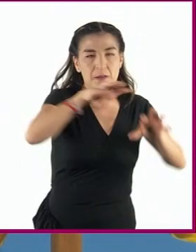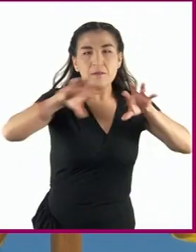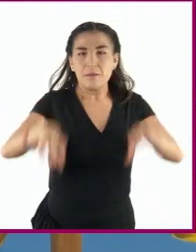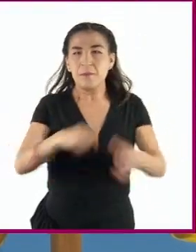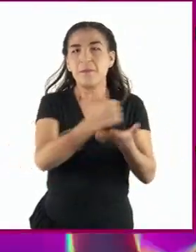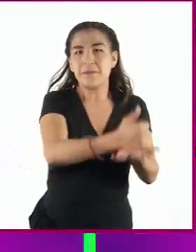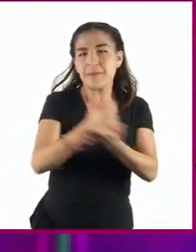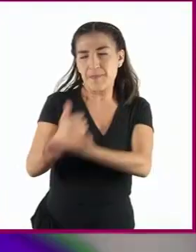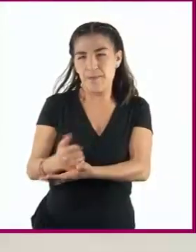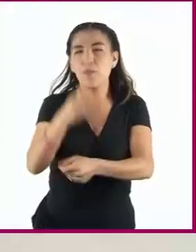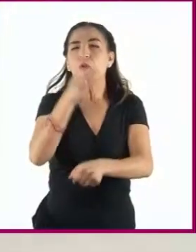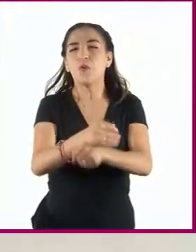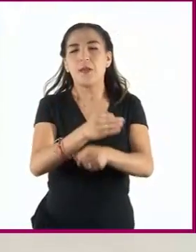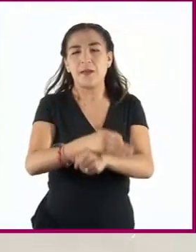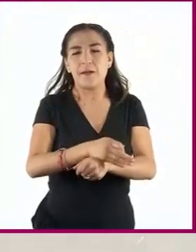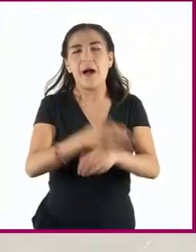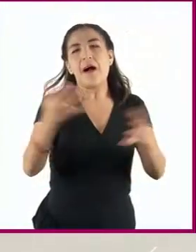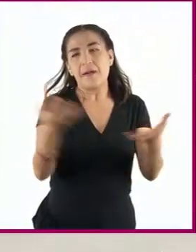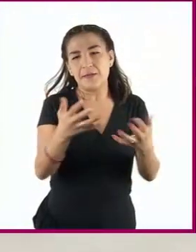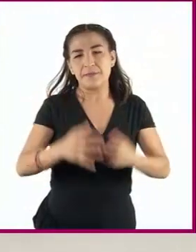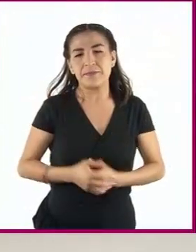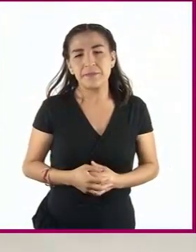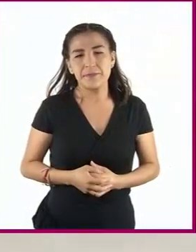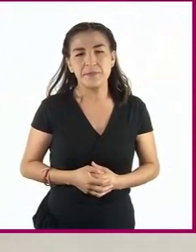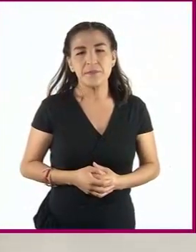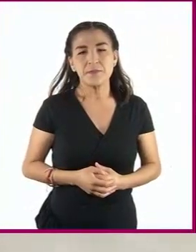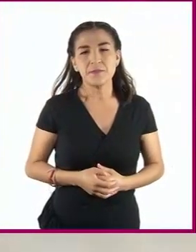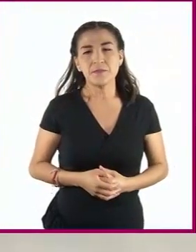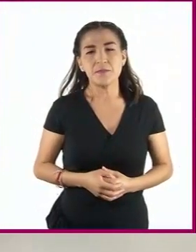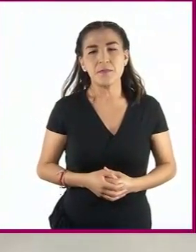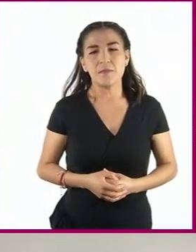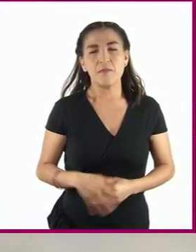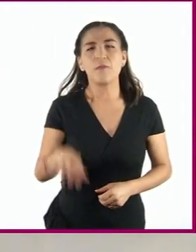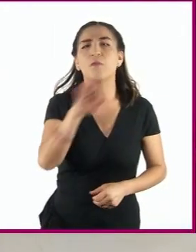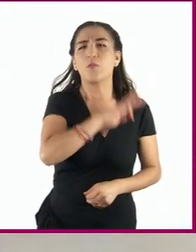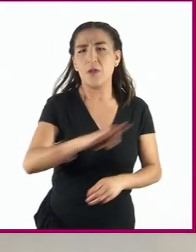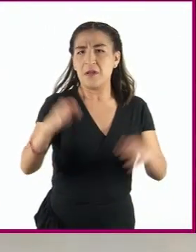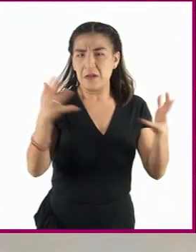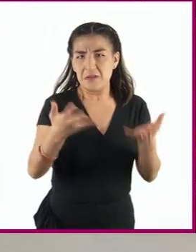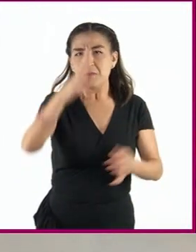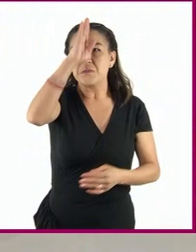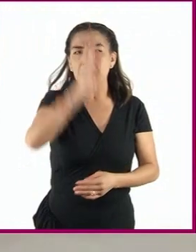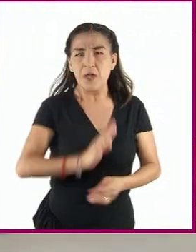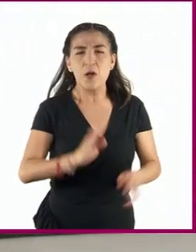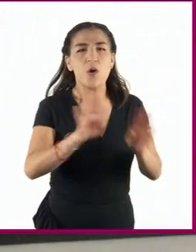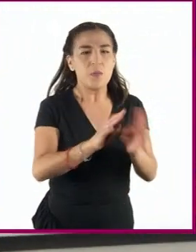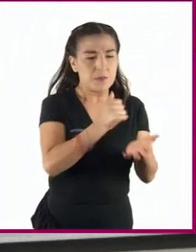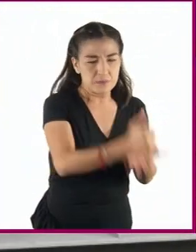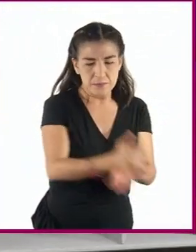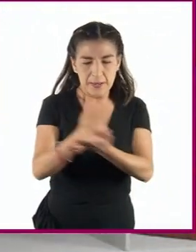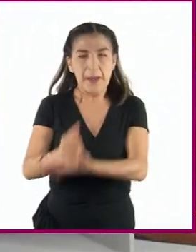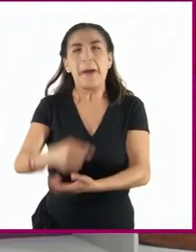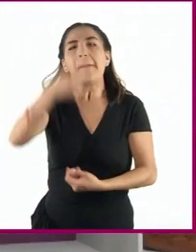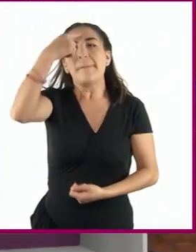siguiente planteamiento. ¿Podemos ser mediadoras y mediadores? La mediación es una herramienta que ha sido utilizada